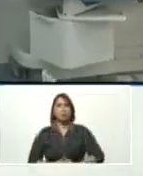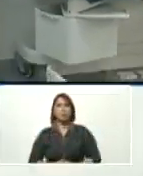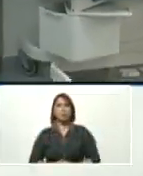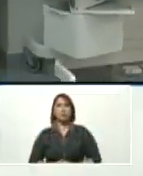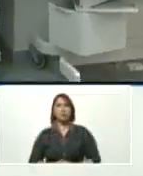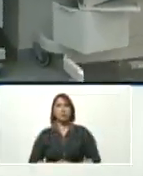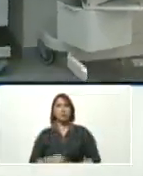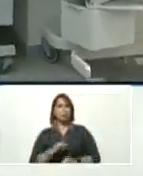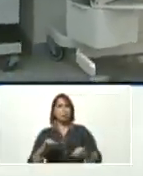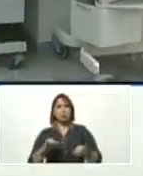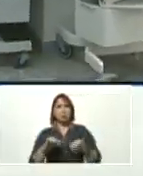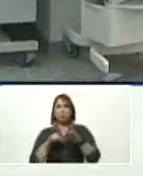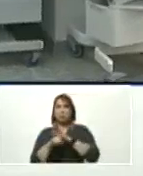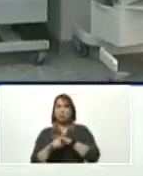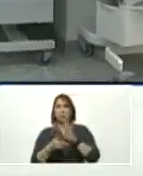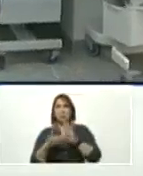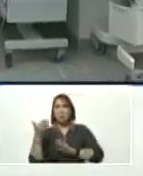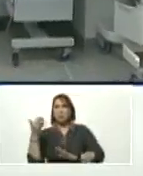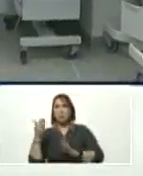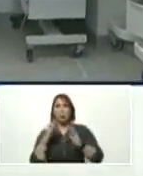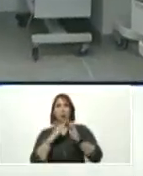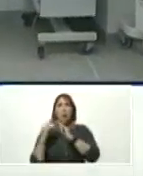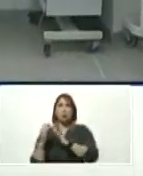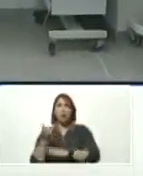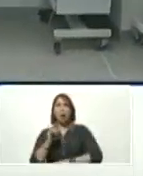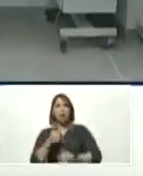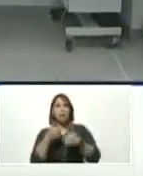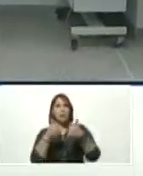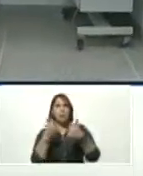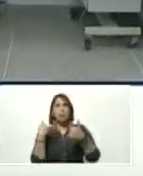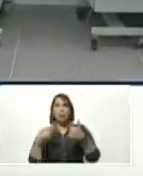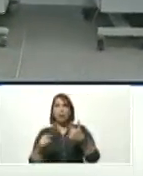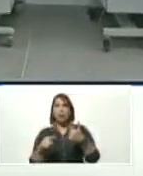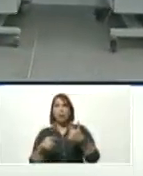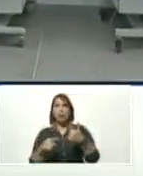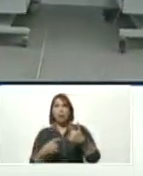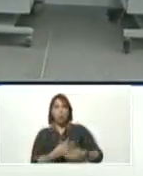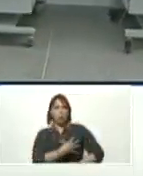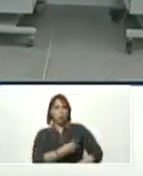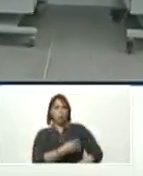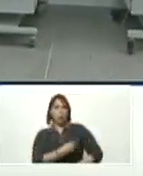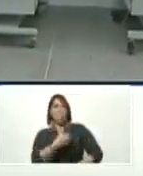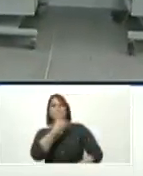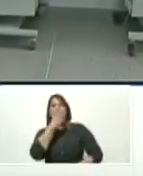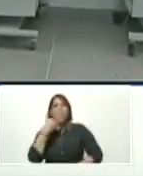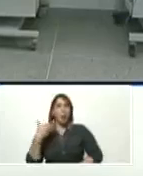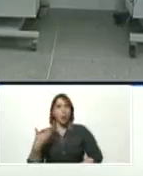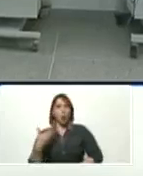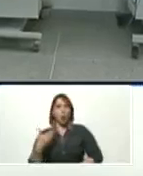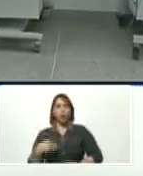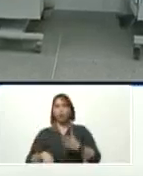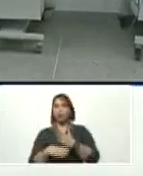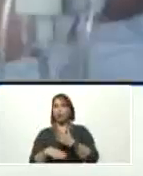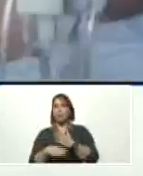de la incubadora, va para su casa y está bien. Y ya tiene su teta en la boca y está mejor y está